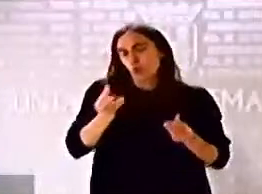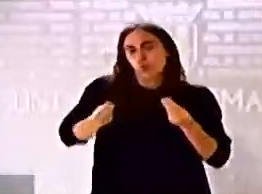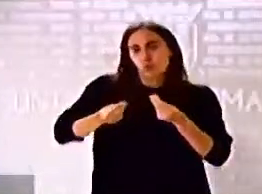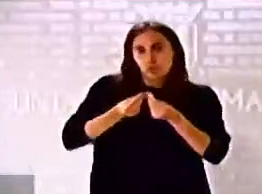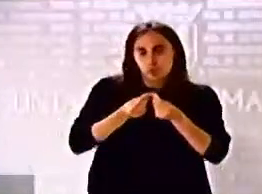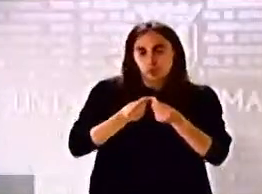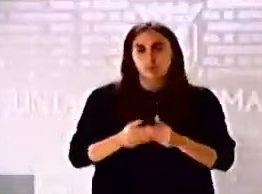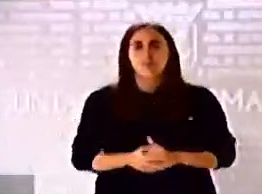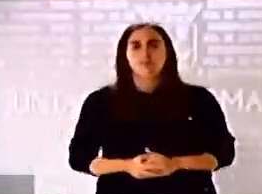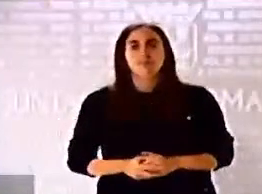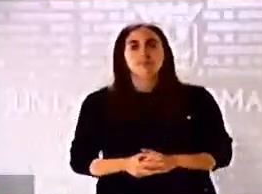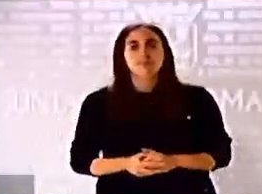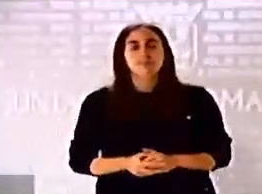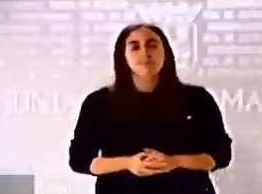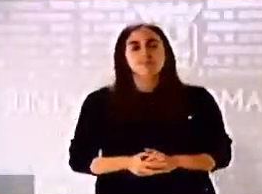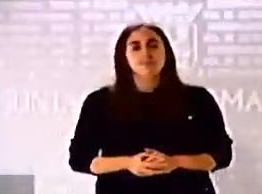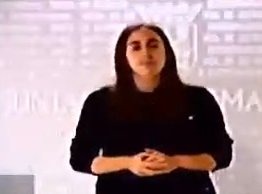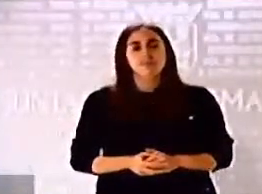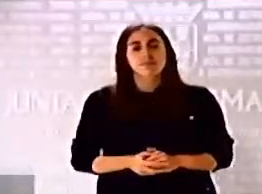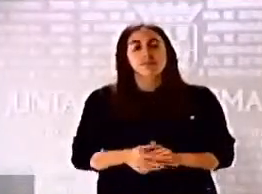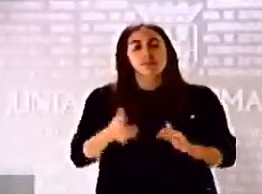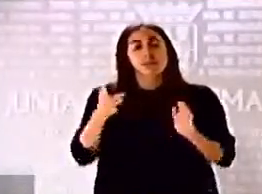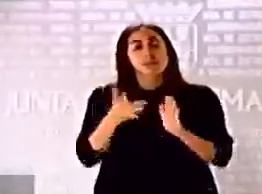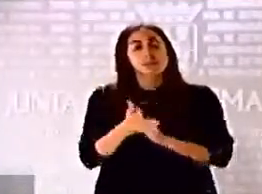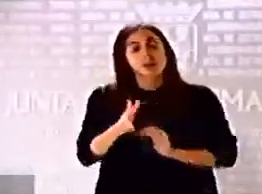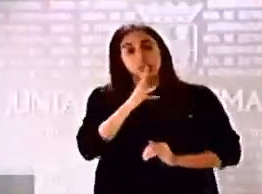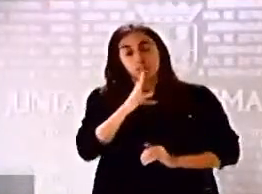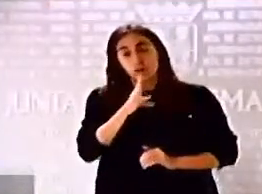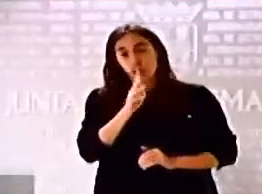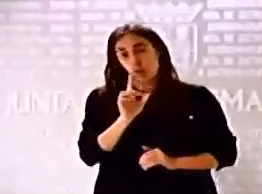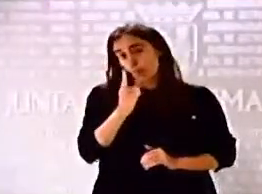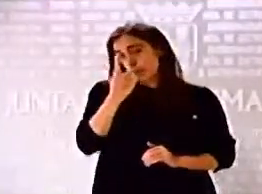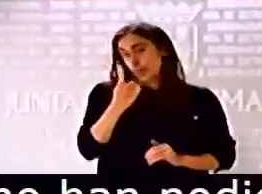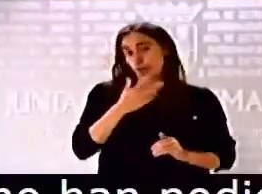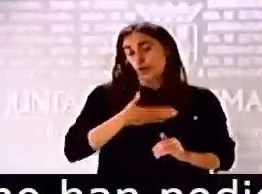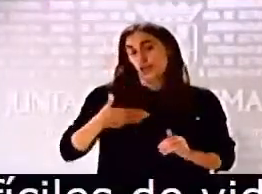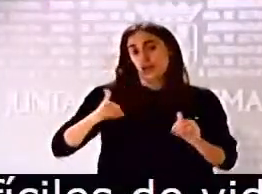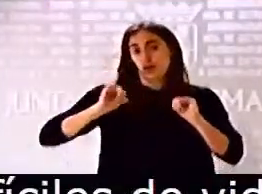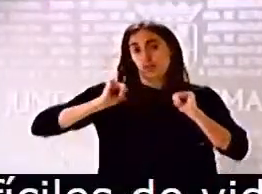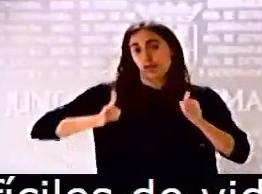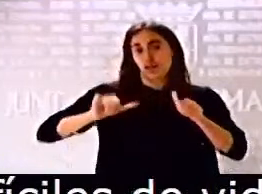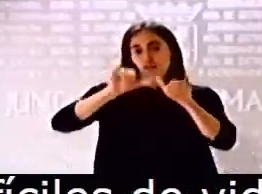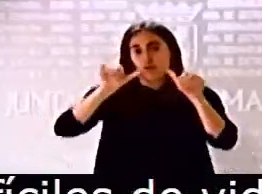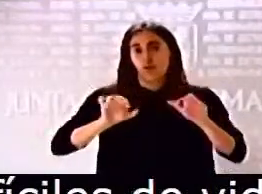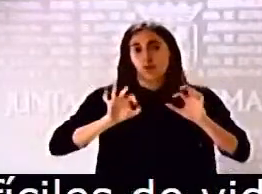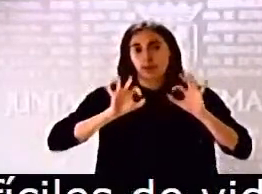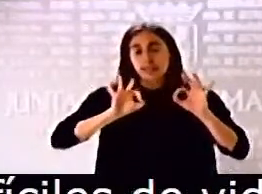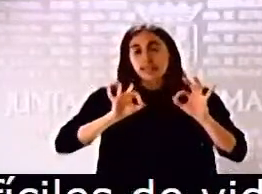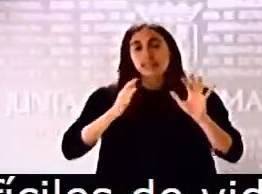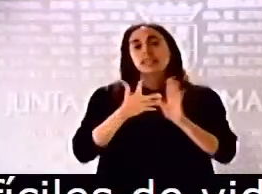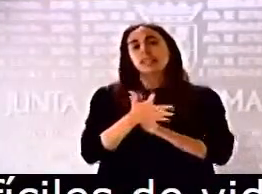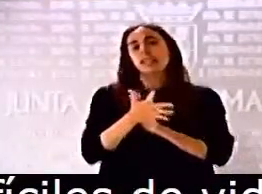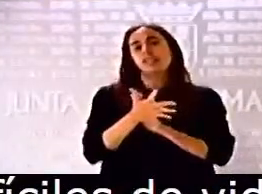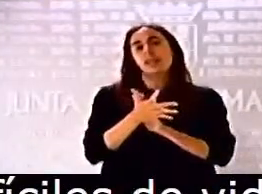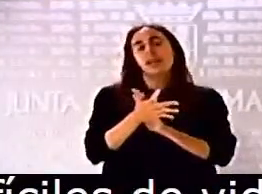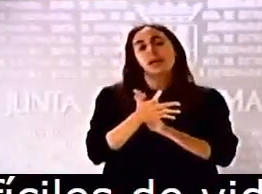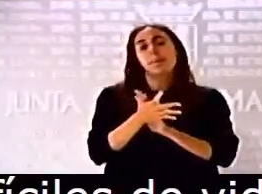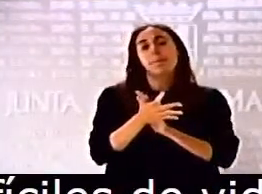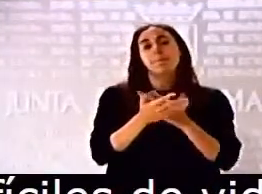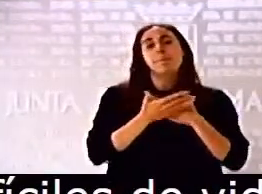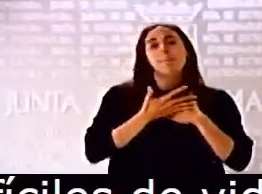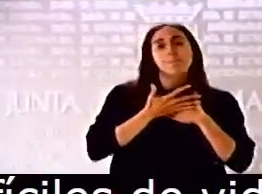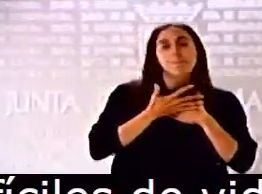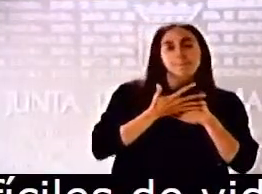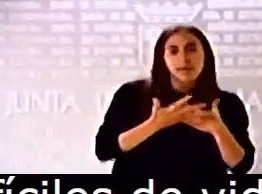¿no? Sean, por lo tanto, mis primeras palabras para trasladar ese pésame y esas condolencias a todas esas